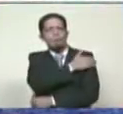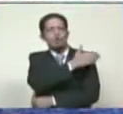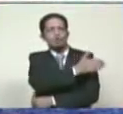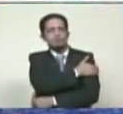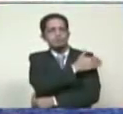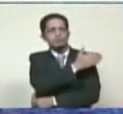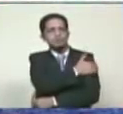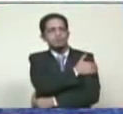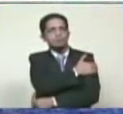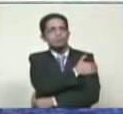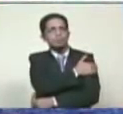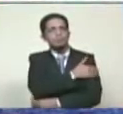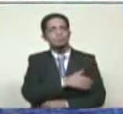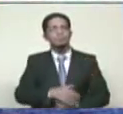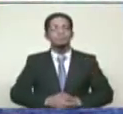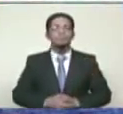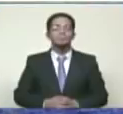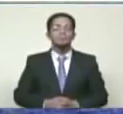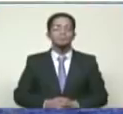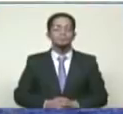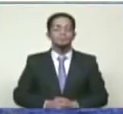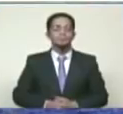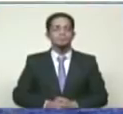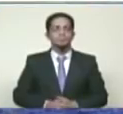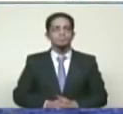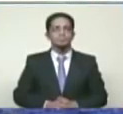A las oposiciones.